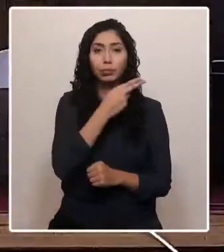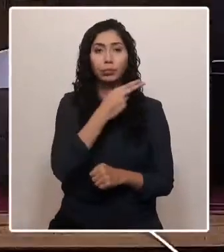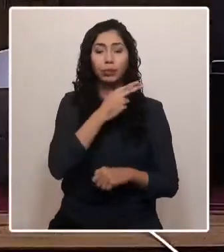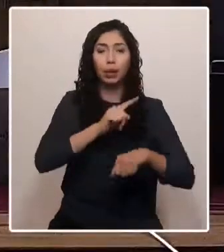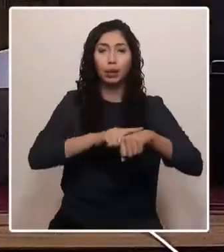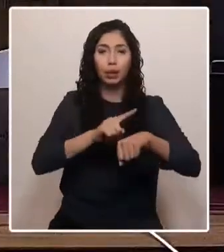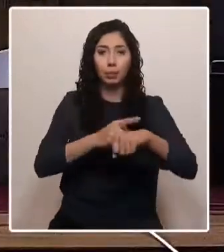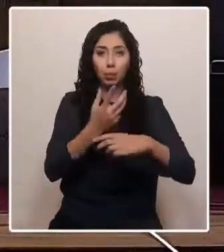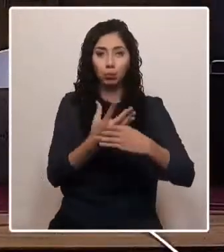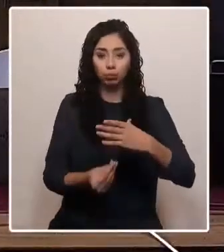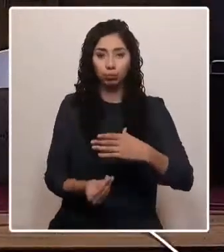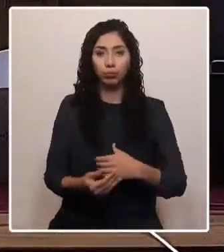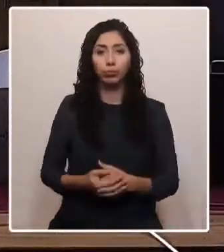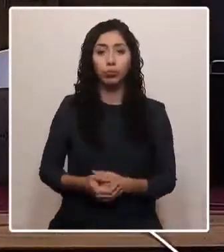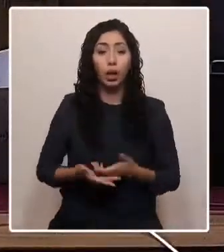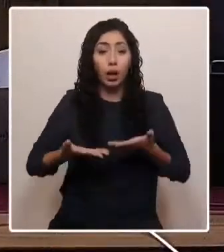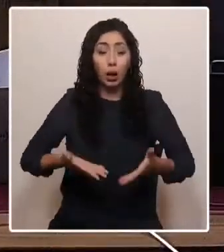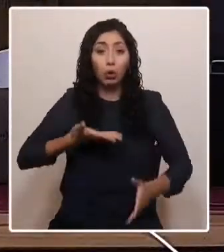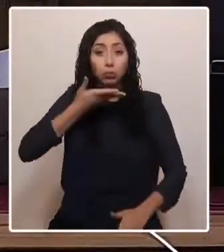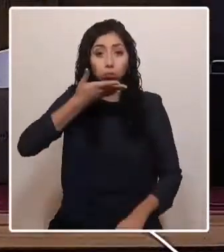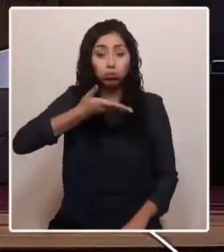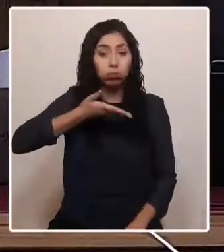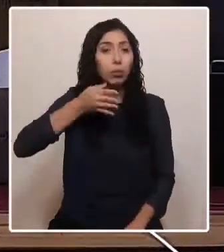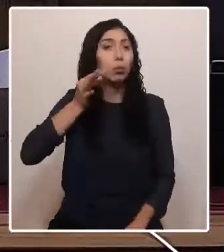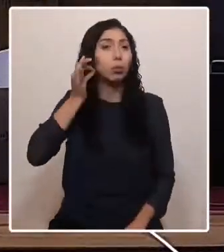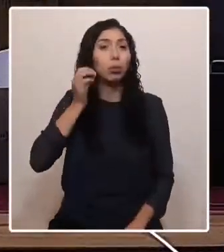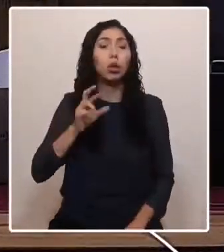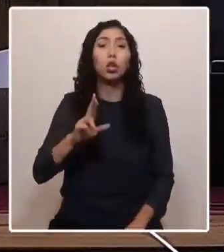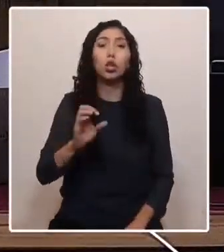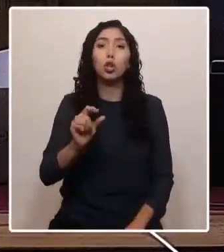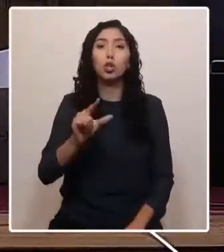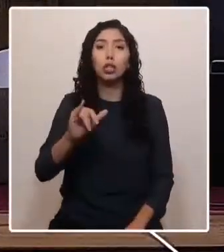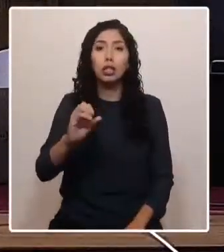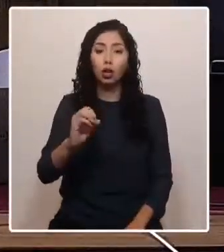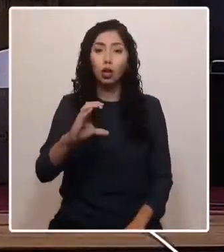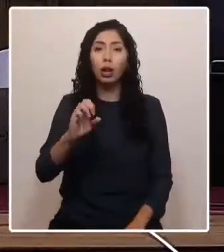Tiempo. Tiene la palabra la convencional Rocío Canto Arias.